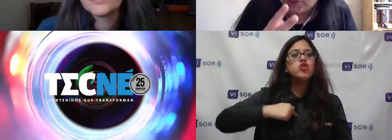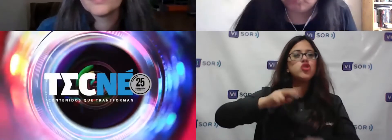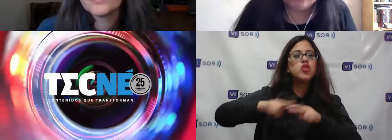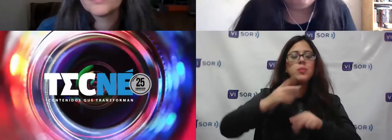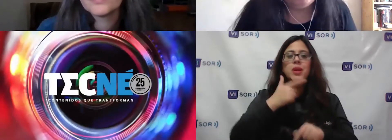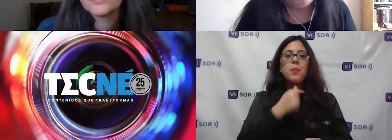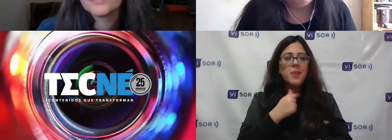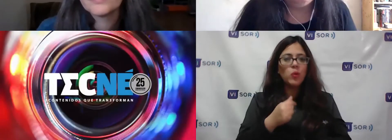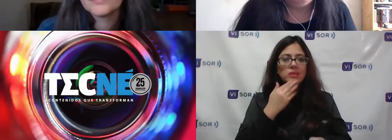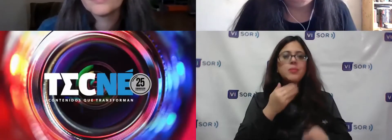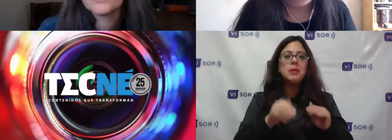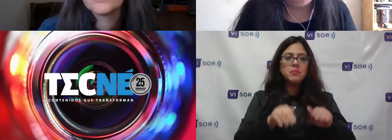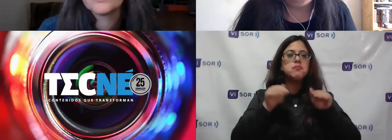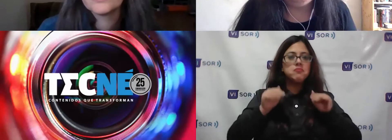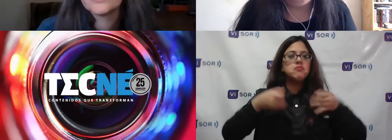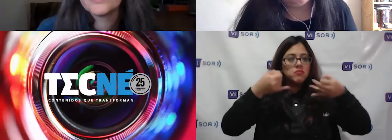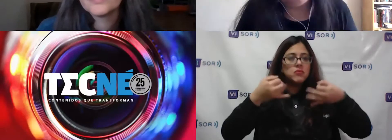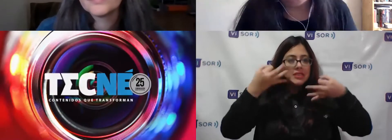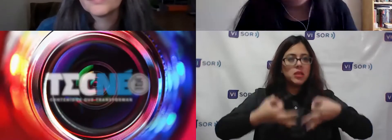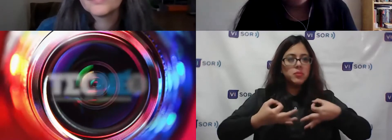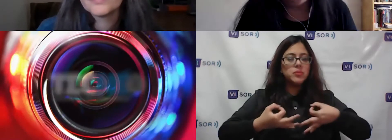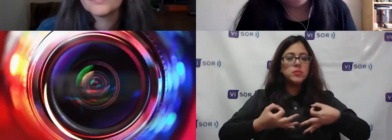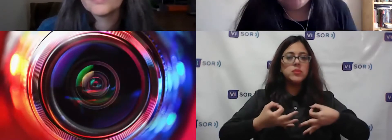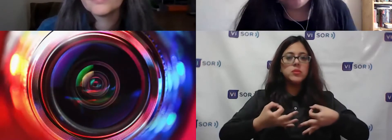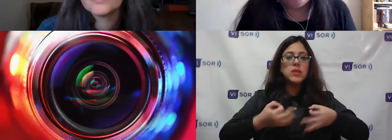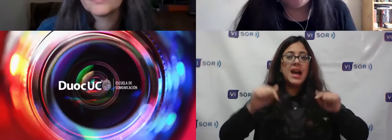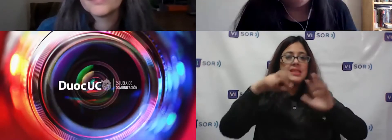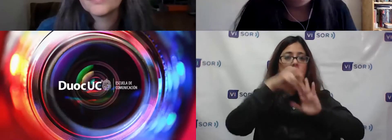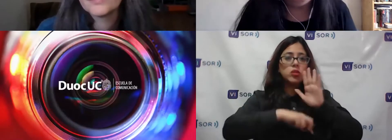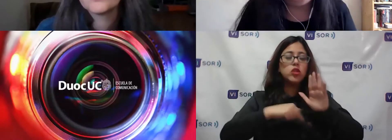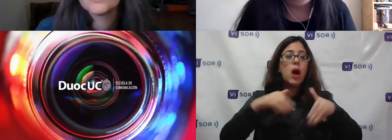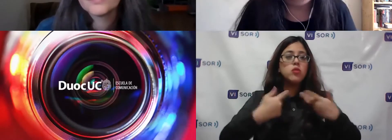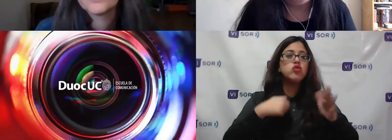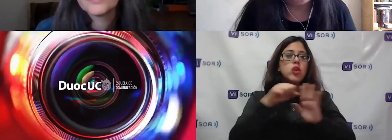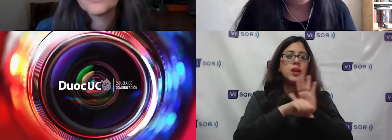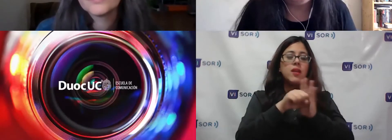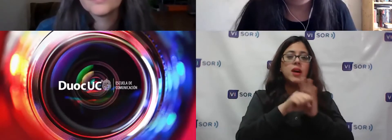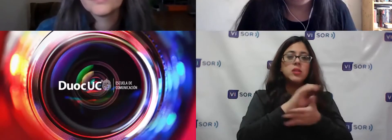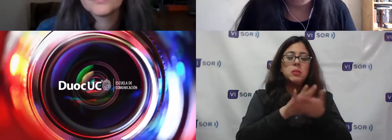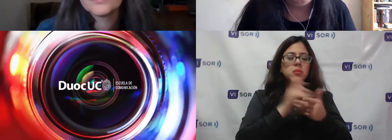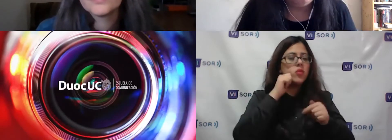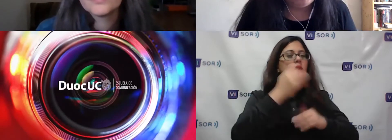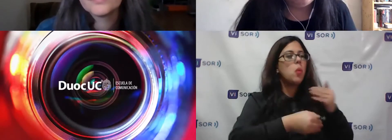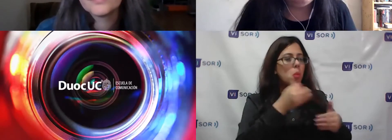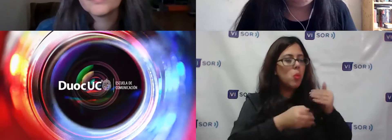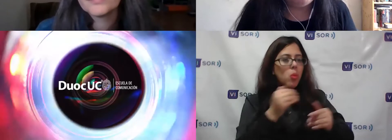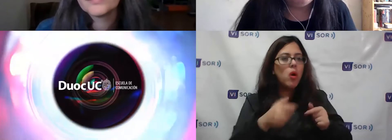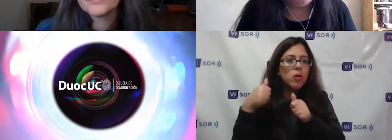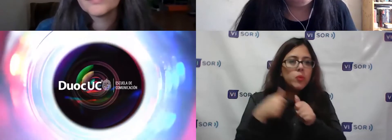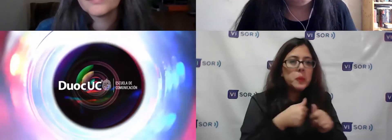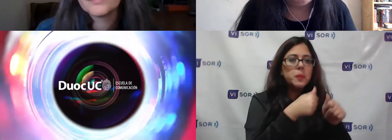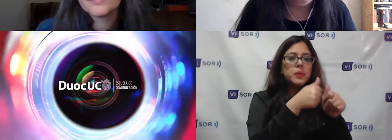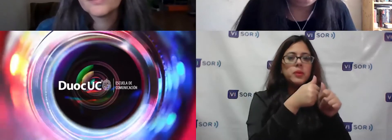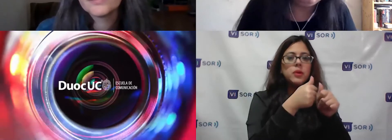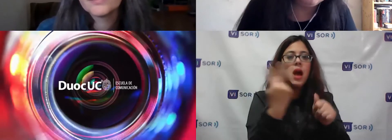gusta más como en todo caso mi proyecto que actualmente estoy grabando por ejemplo es un proceso seguimiento a dos hermanas